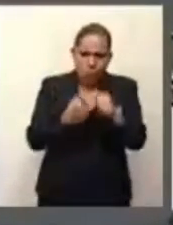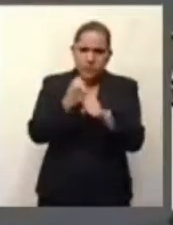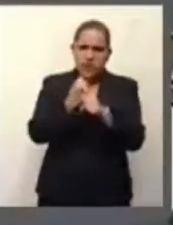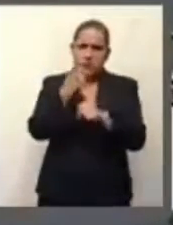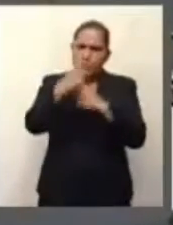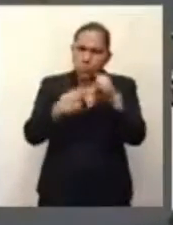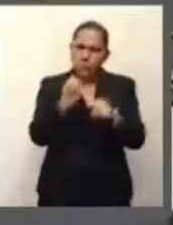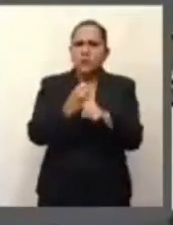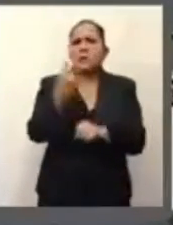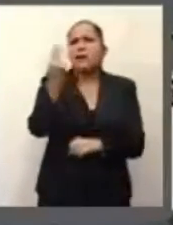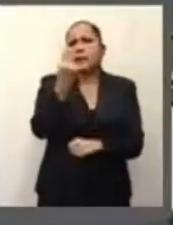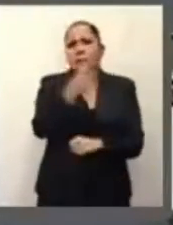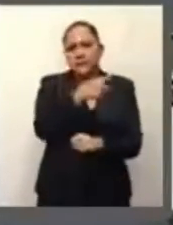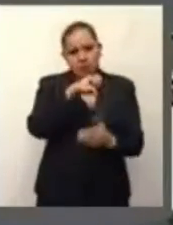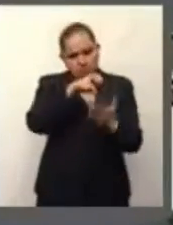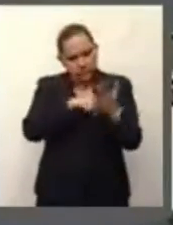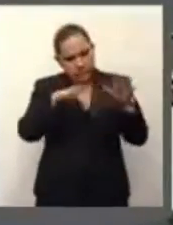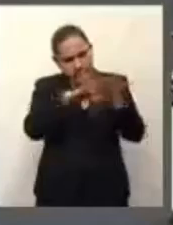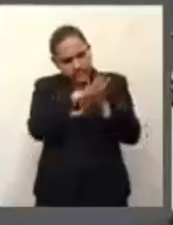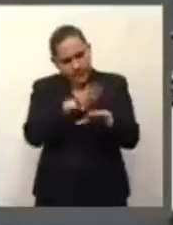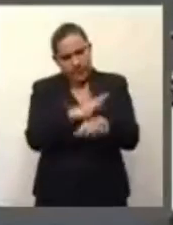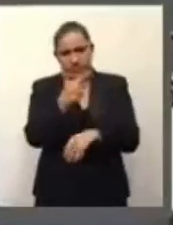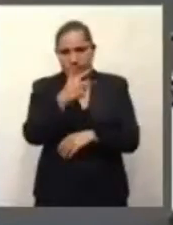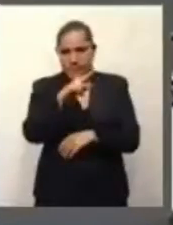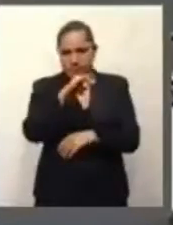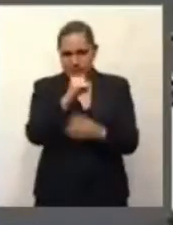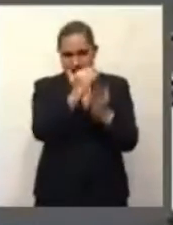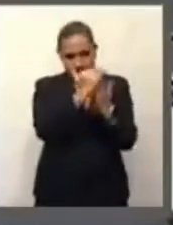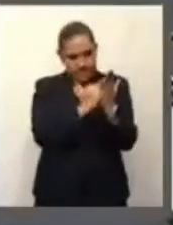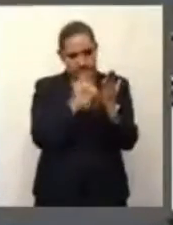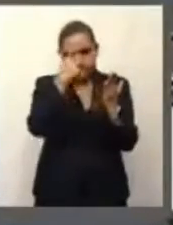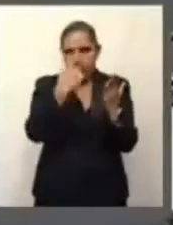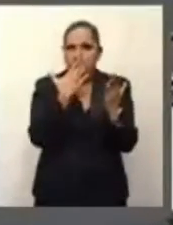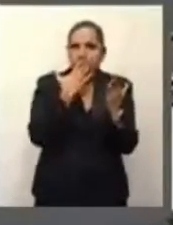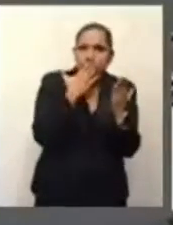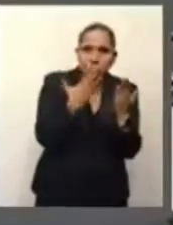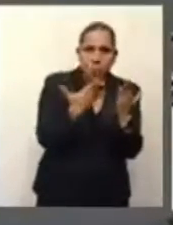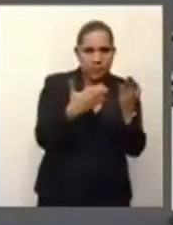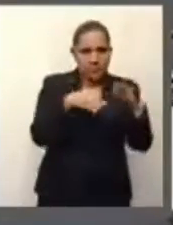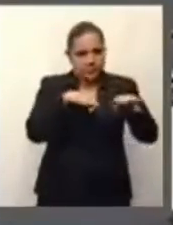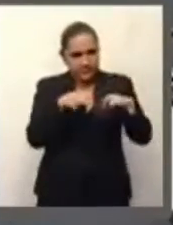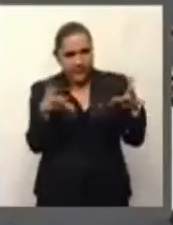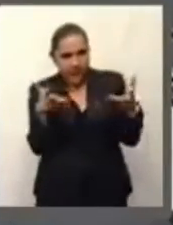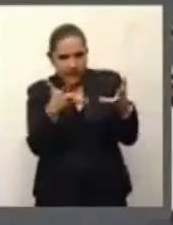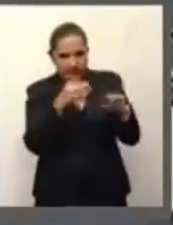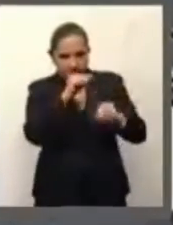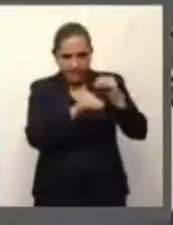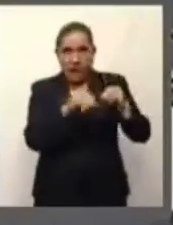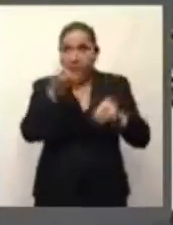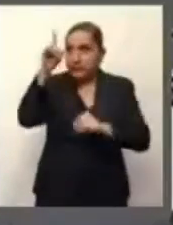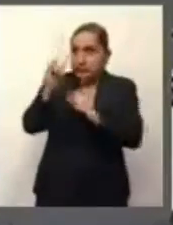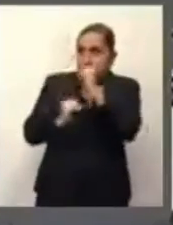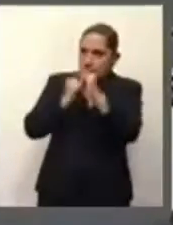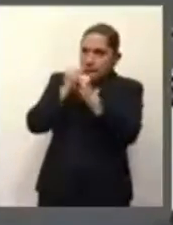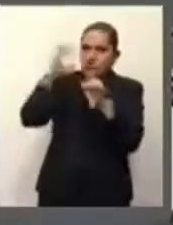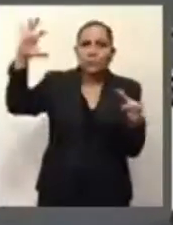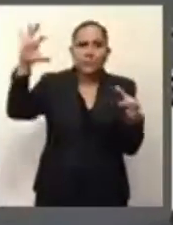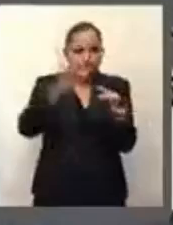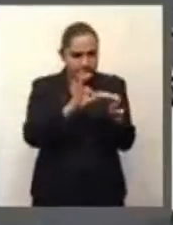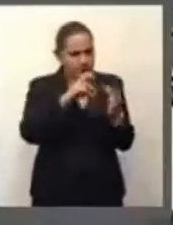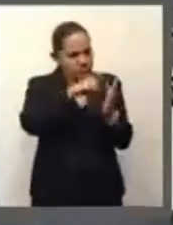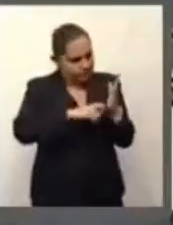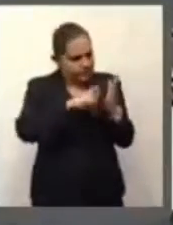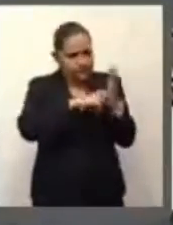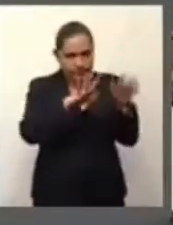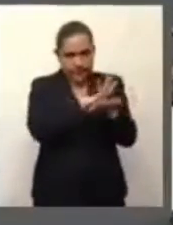las guías de práctica clínica conforme a las buenas prácticas internacionales, por ser estas